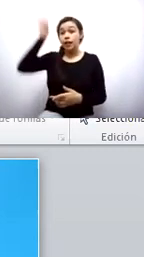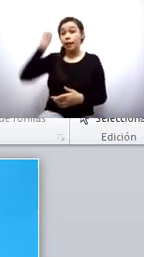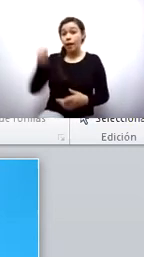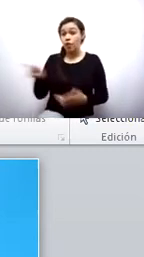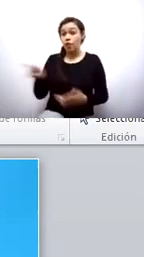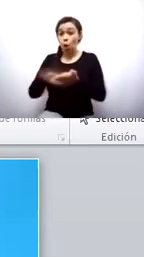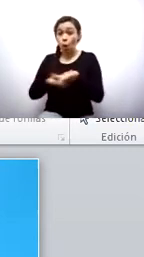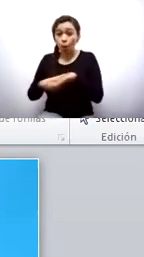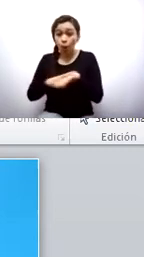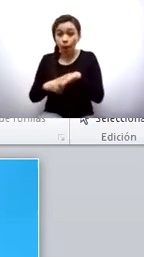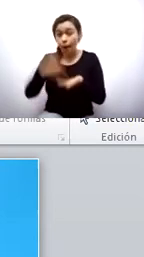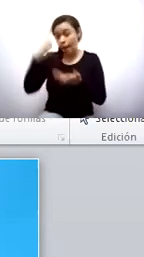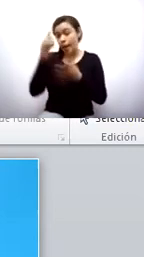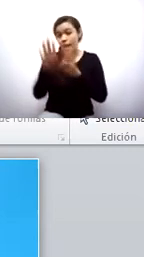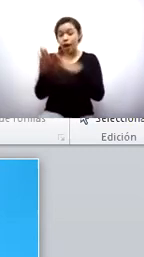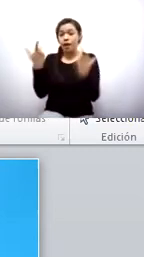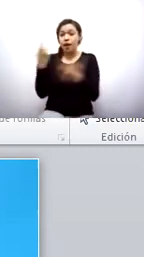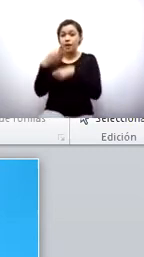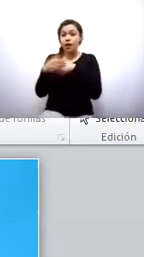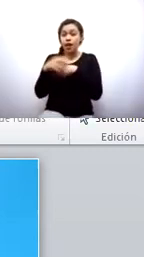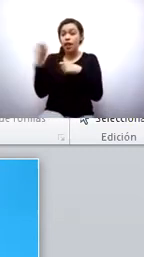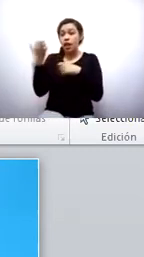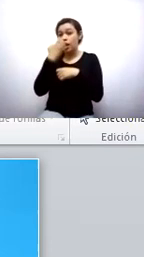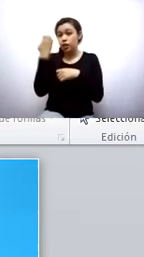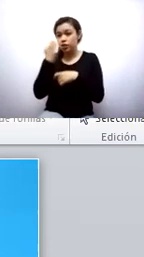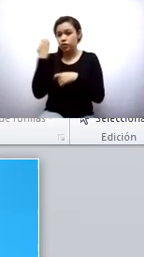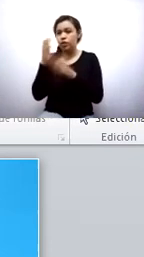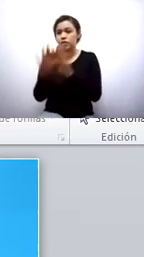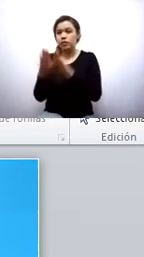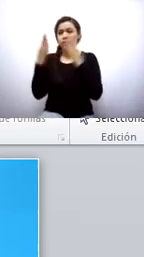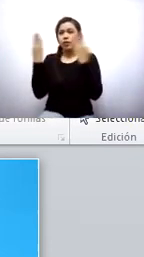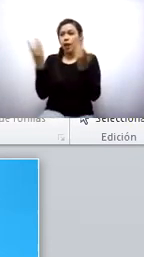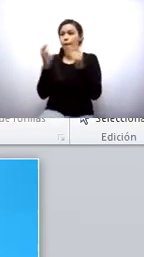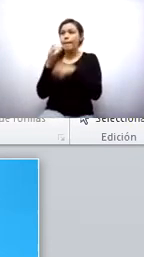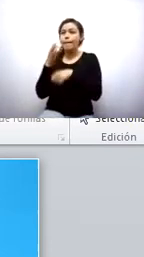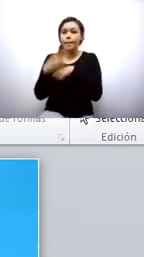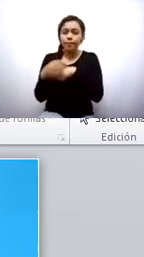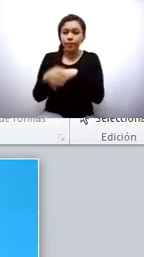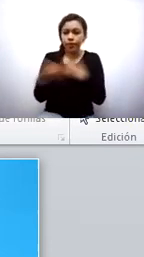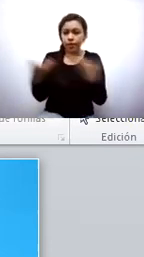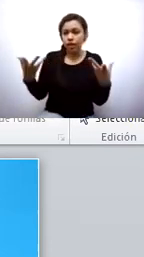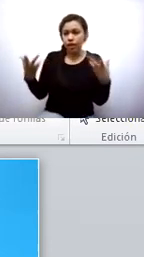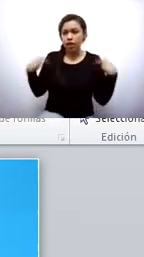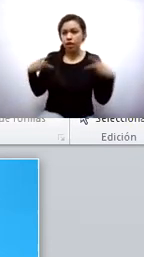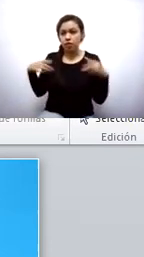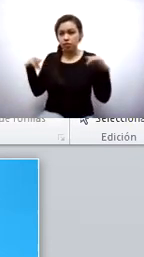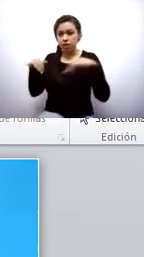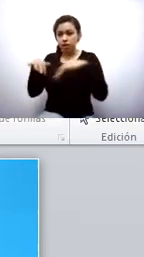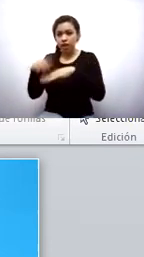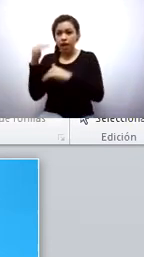una apertura parcial de los colegios, con una apertura, con un aforo, pues digamos, limitado a un